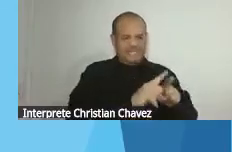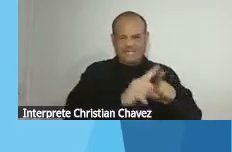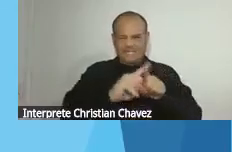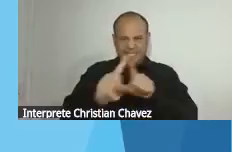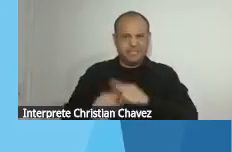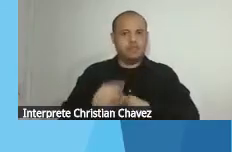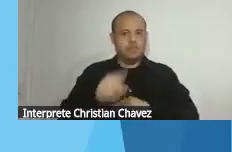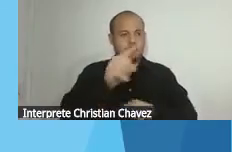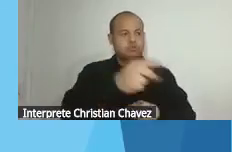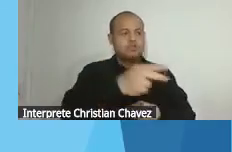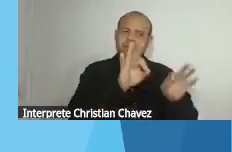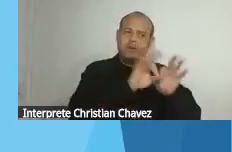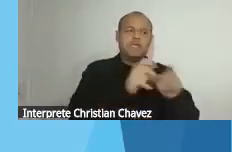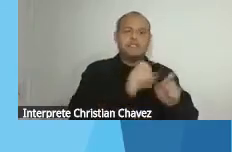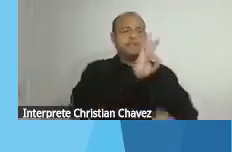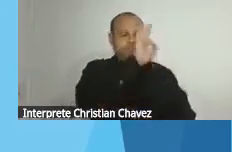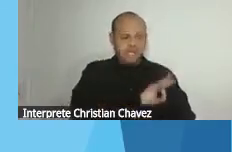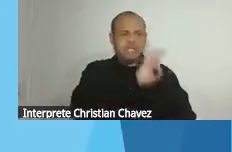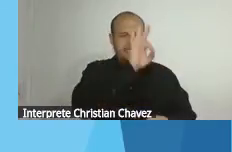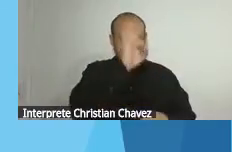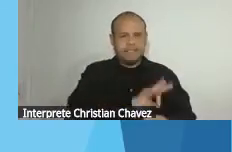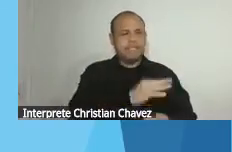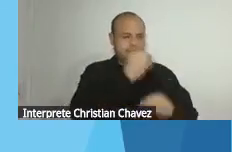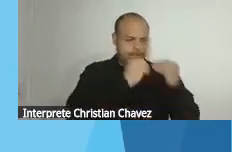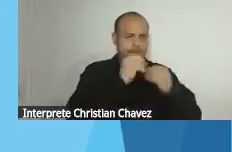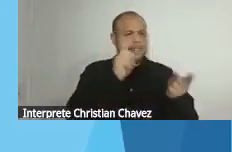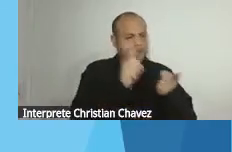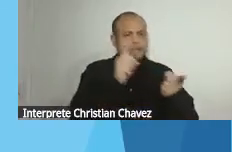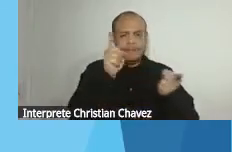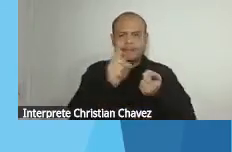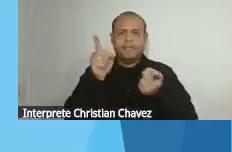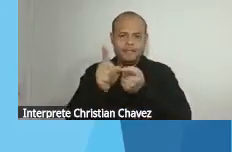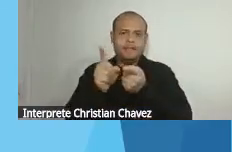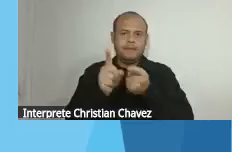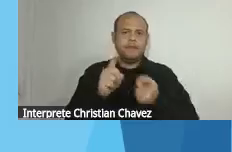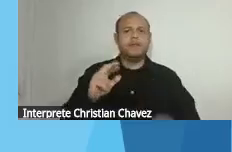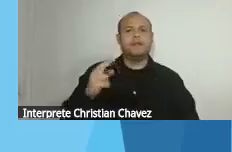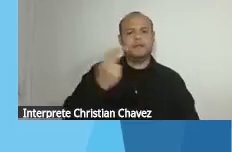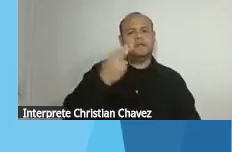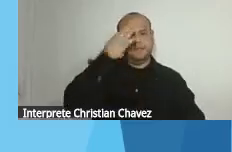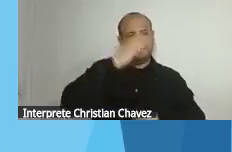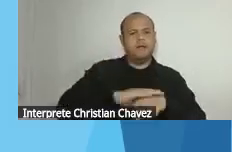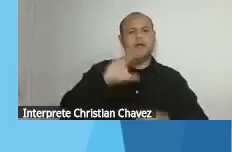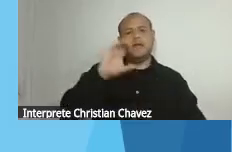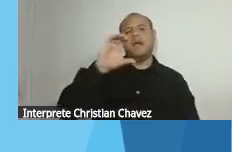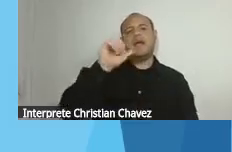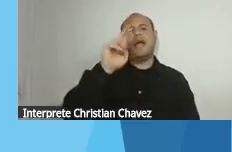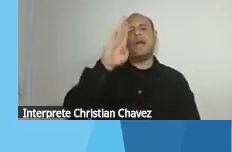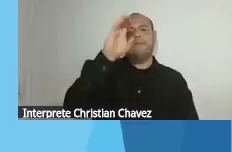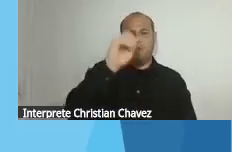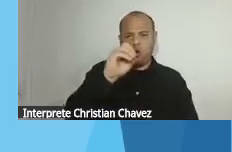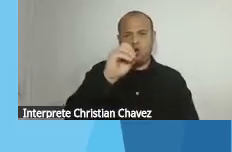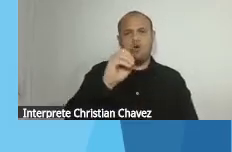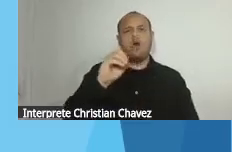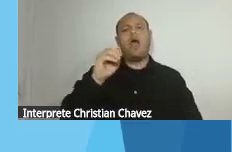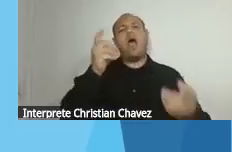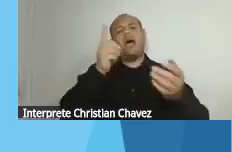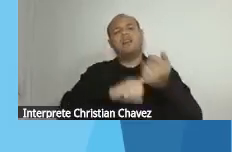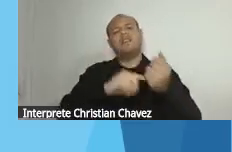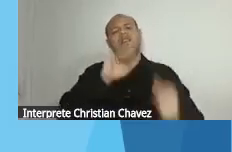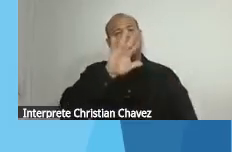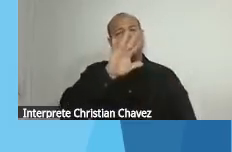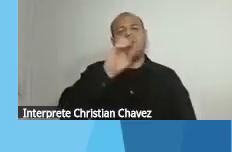una ingesta de hidratos de carbono o también llamados carbohidratos del 50 al 60% o